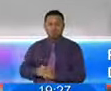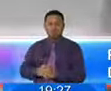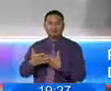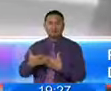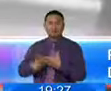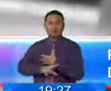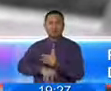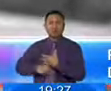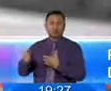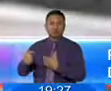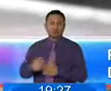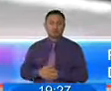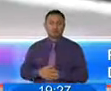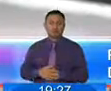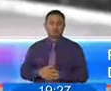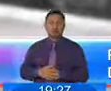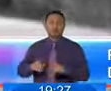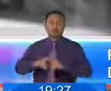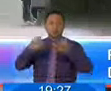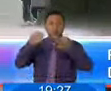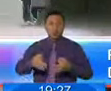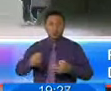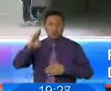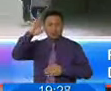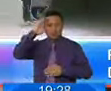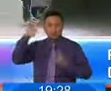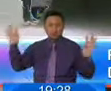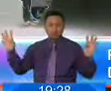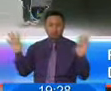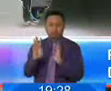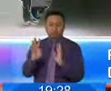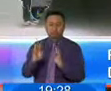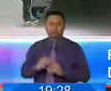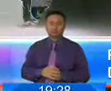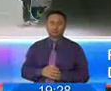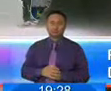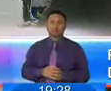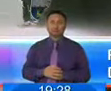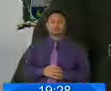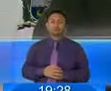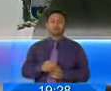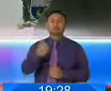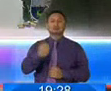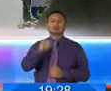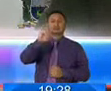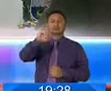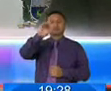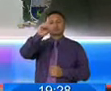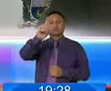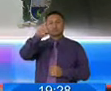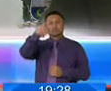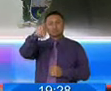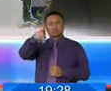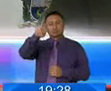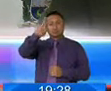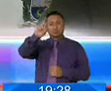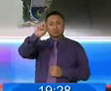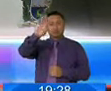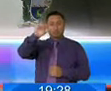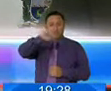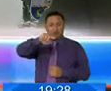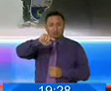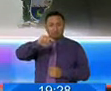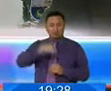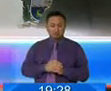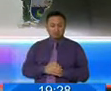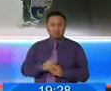sus pertenencias. Pero la policía llegó. Este despliegue operativo de la CIPROVAC, que se lo hizo a nivel distrital,